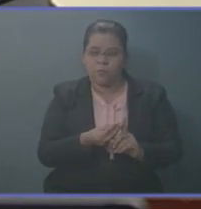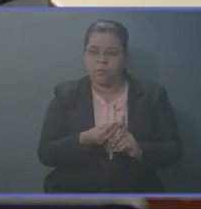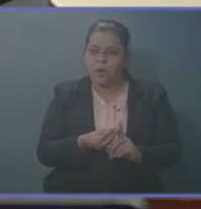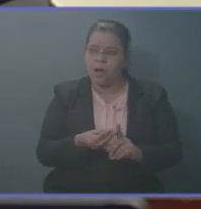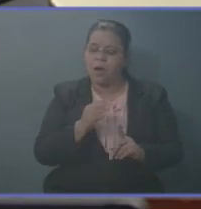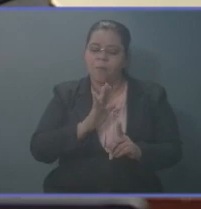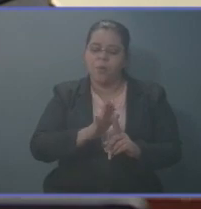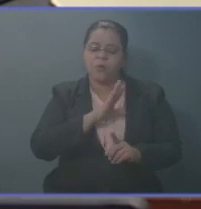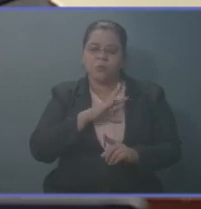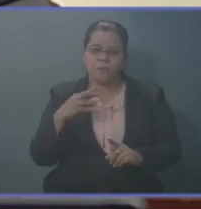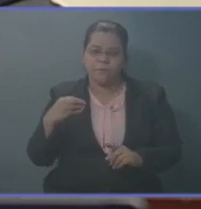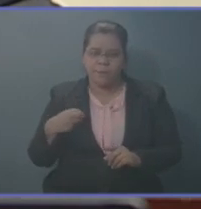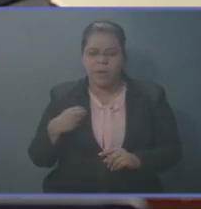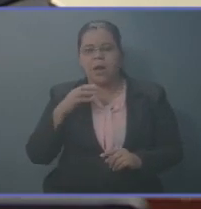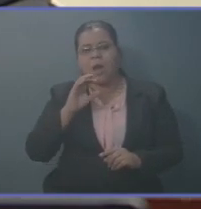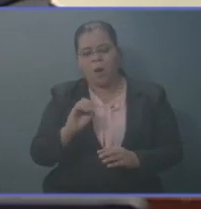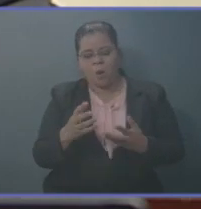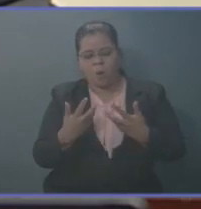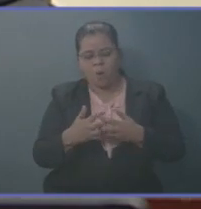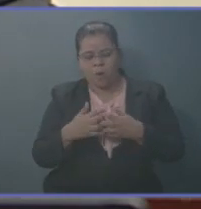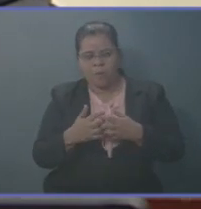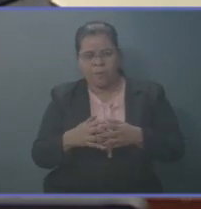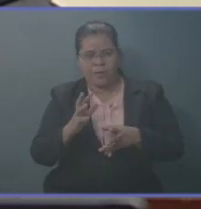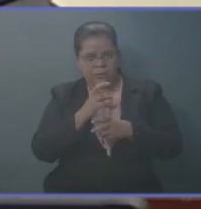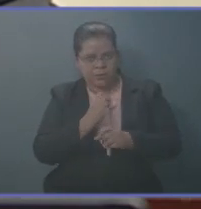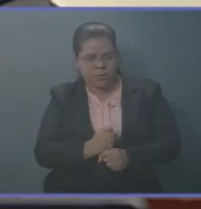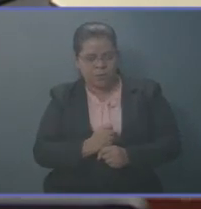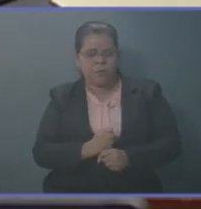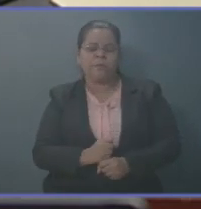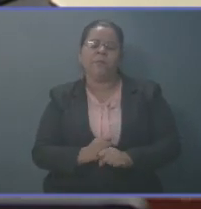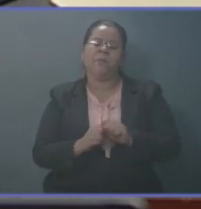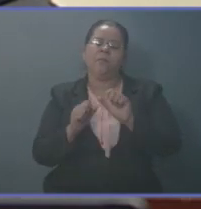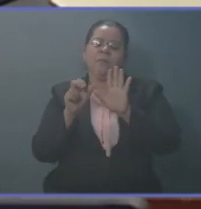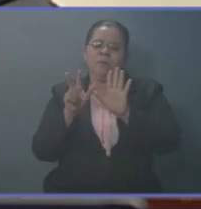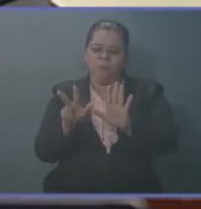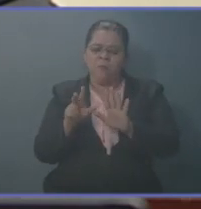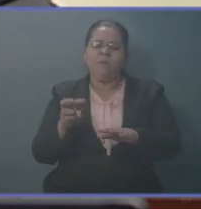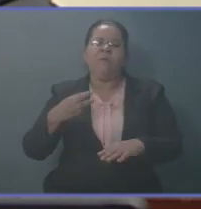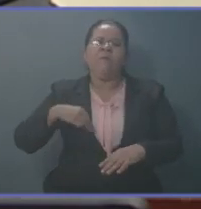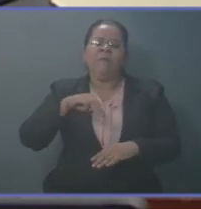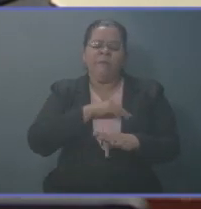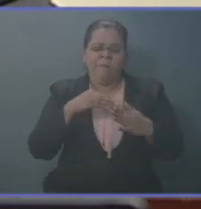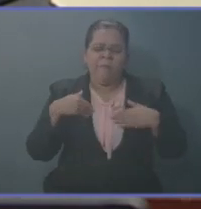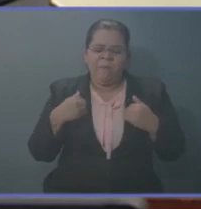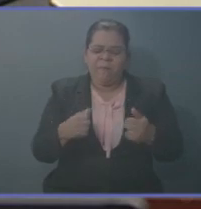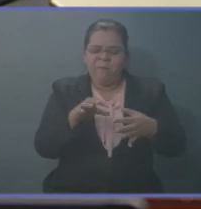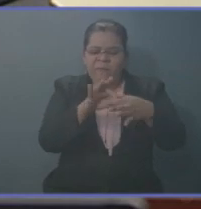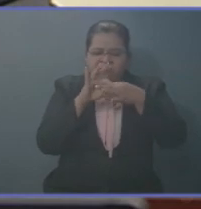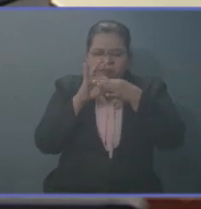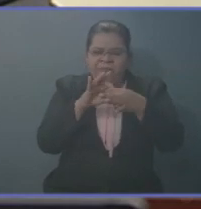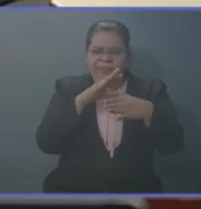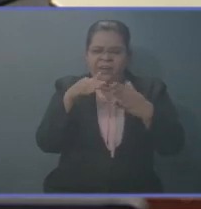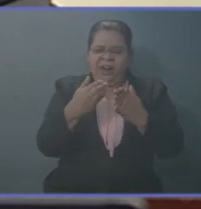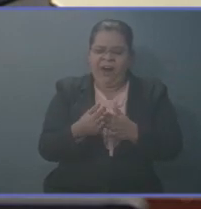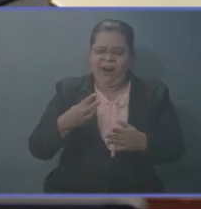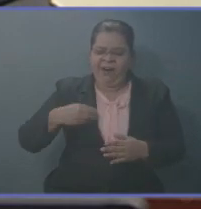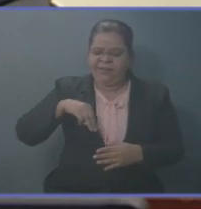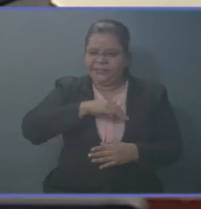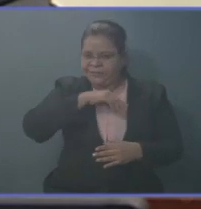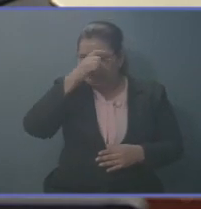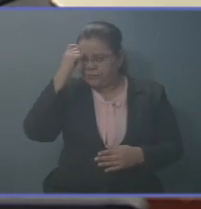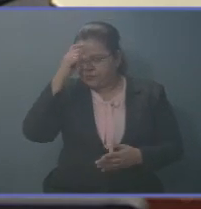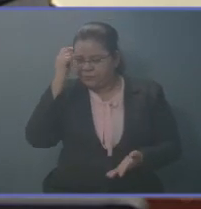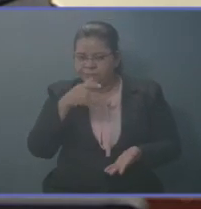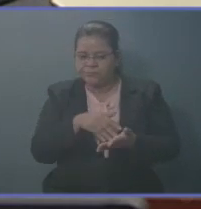por sus familiares o empresas aseguradoras. 8. El Ministerio de Salud coordinará con el Ministerio de Obras Públicas y